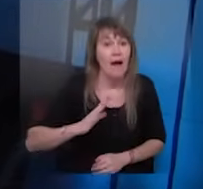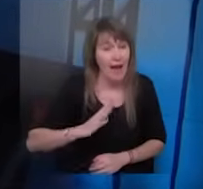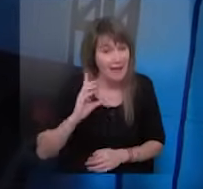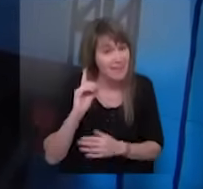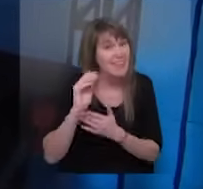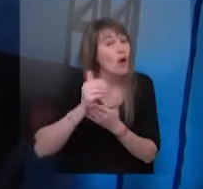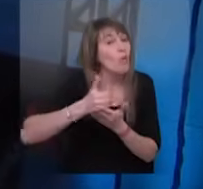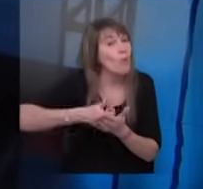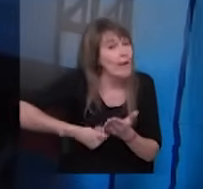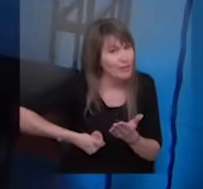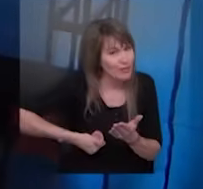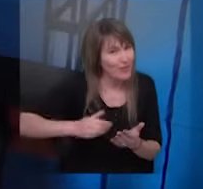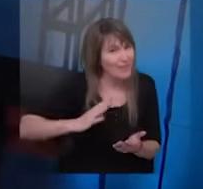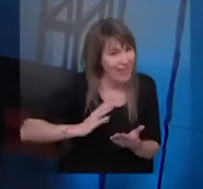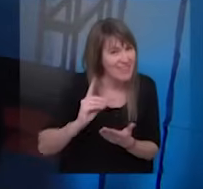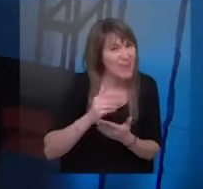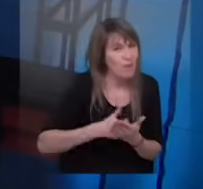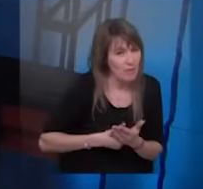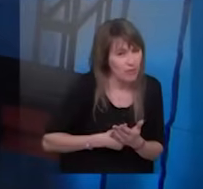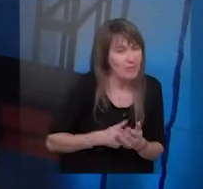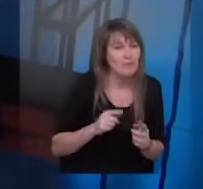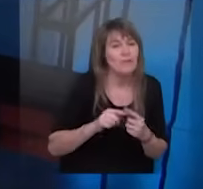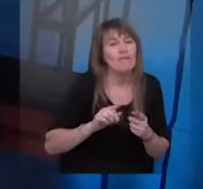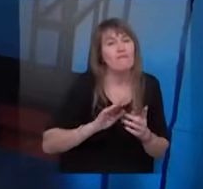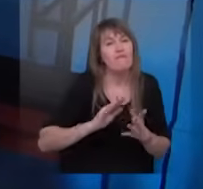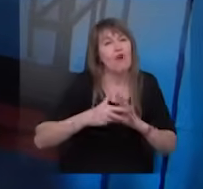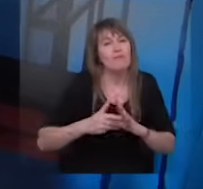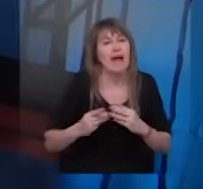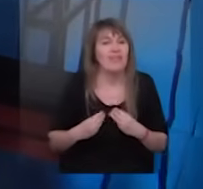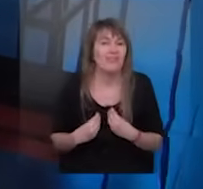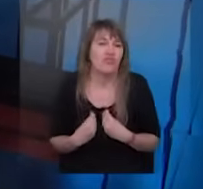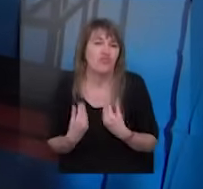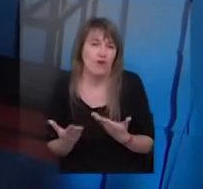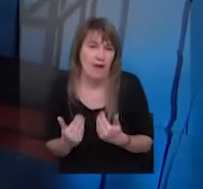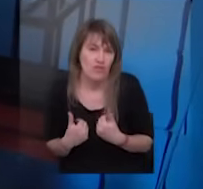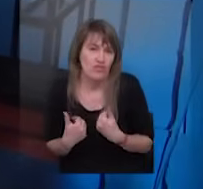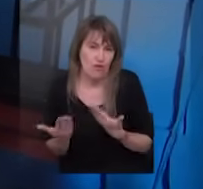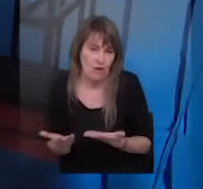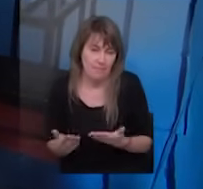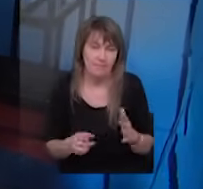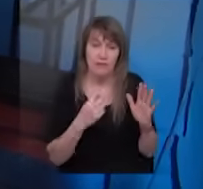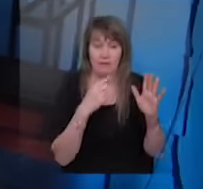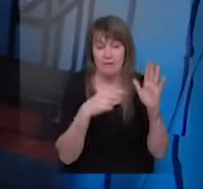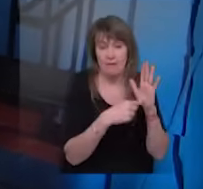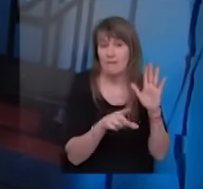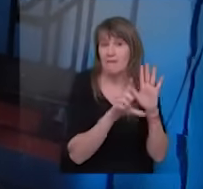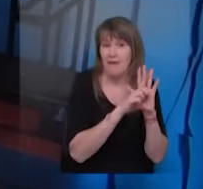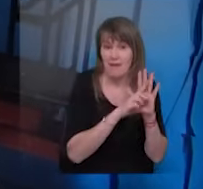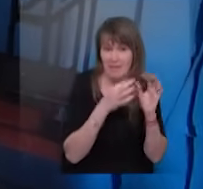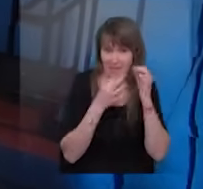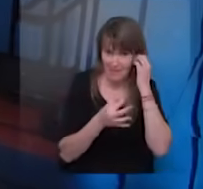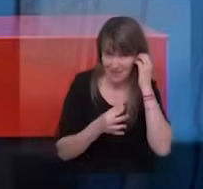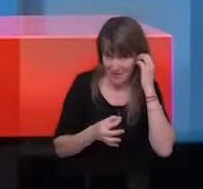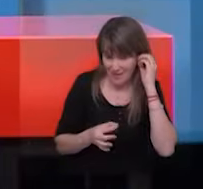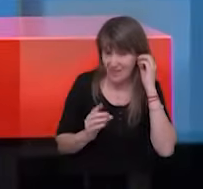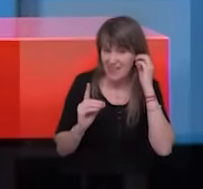descuentos Pero eso tiene que entrar como donación en especie no eso está eso está la ley está la ley está catalogado cualquier